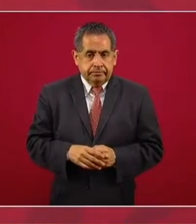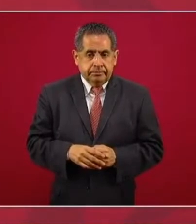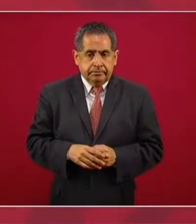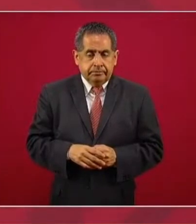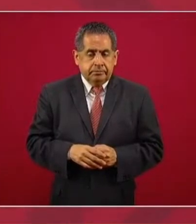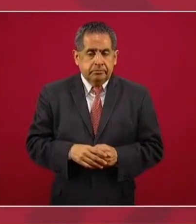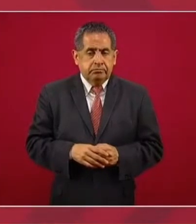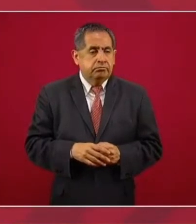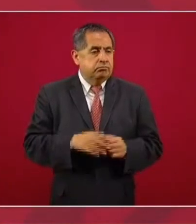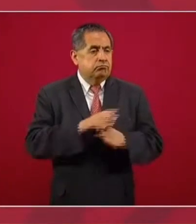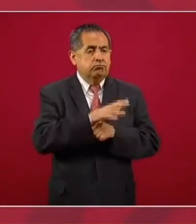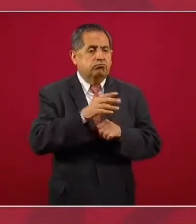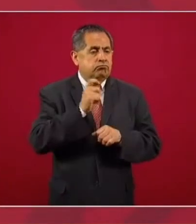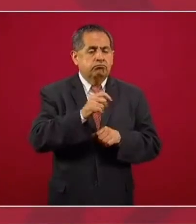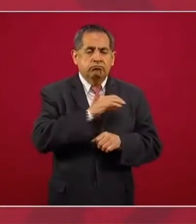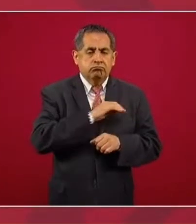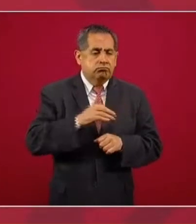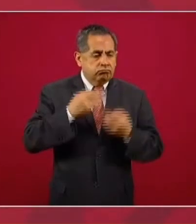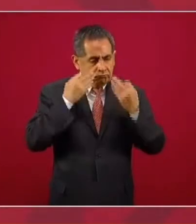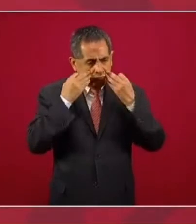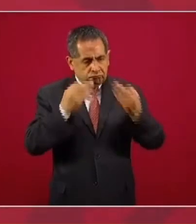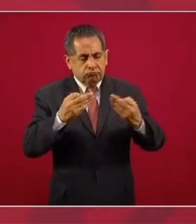les permiten ser testigos